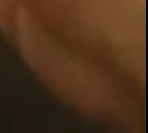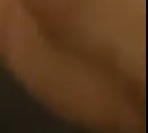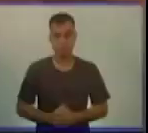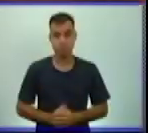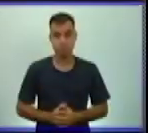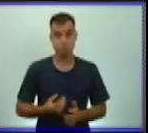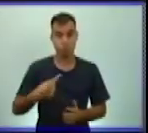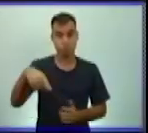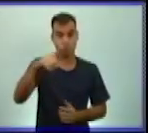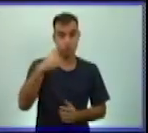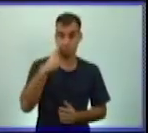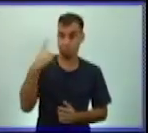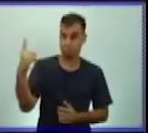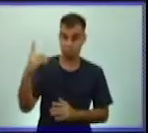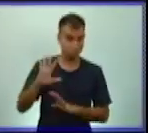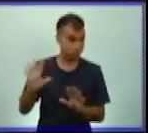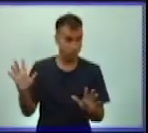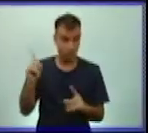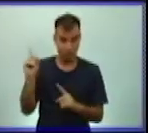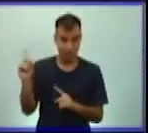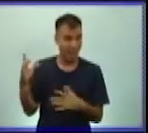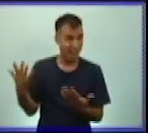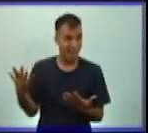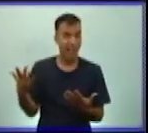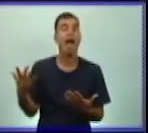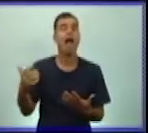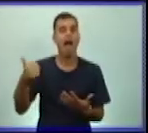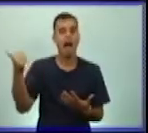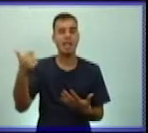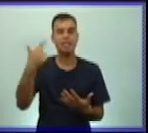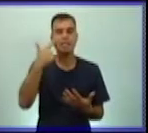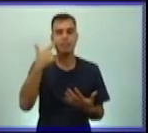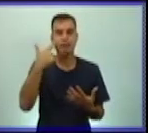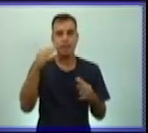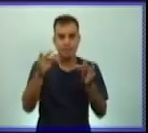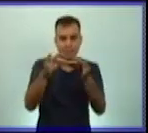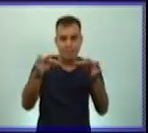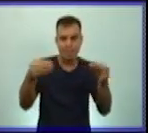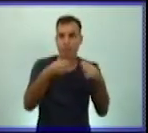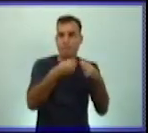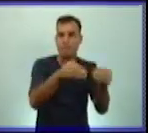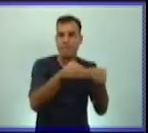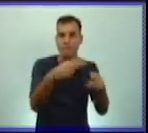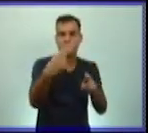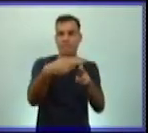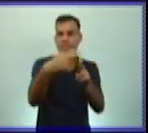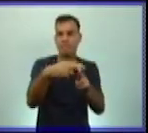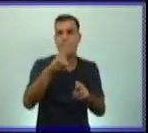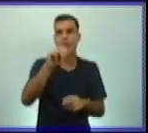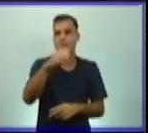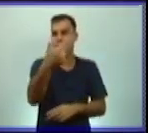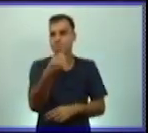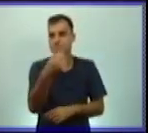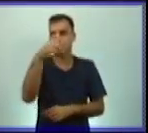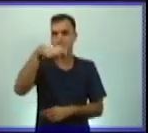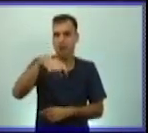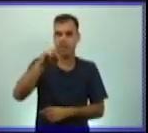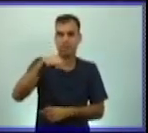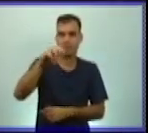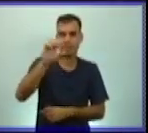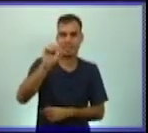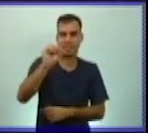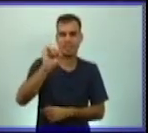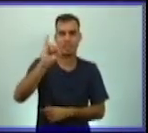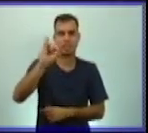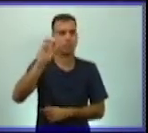Ustedes están observando que tenemos una cinta del metal magnesio. Una cinta de magnesio y observen las